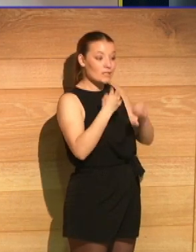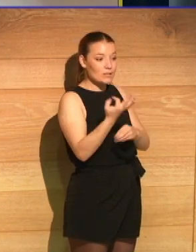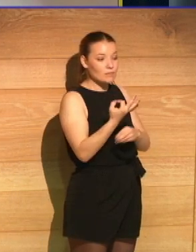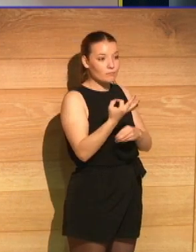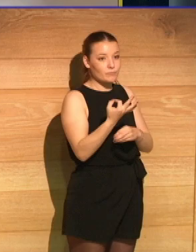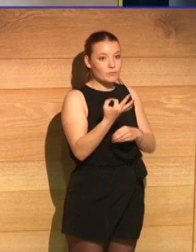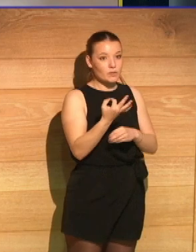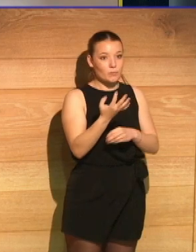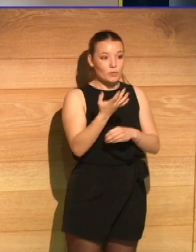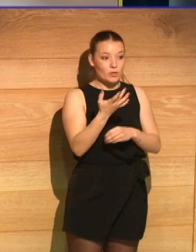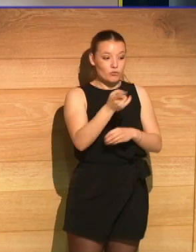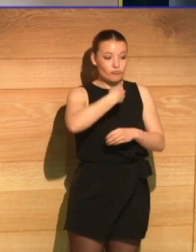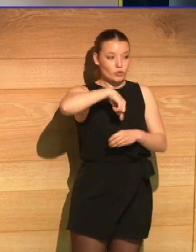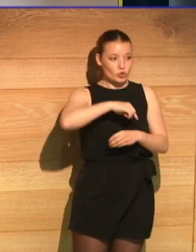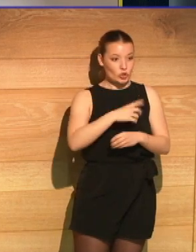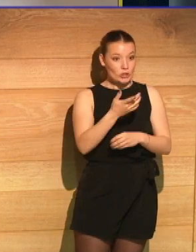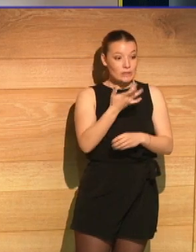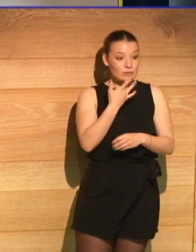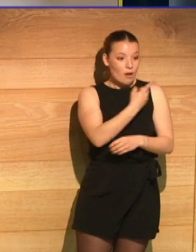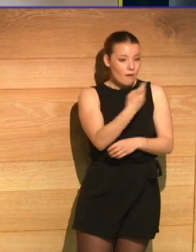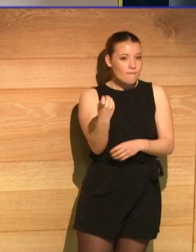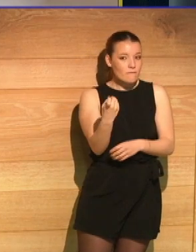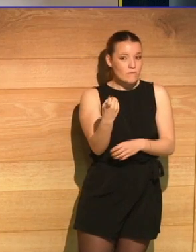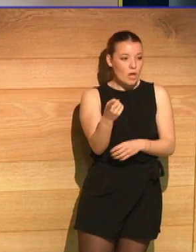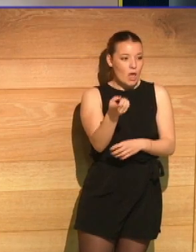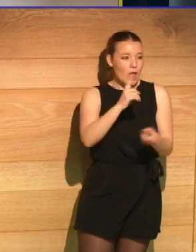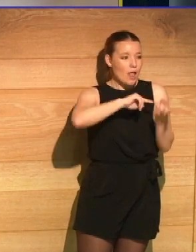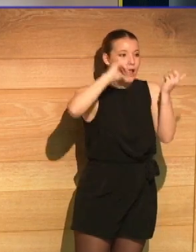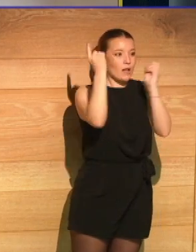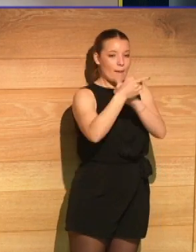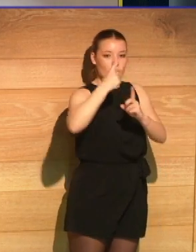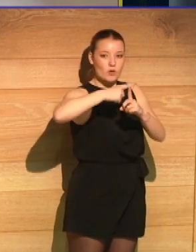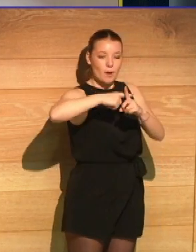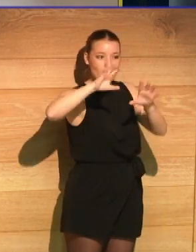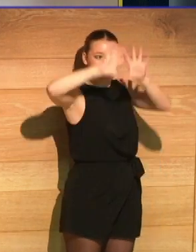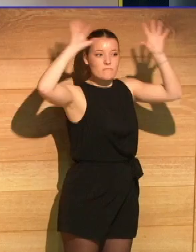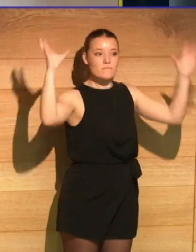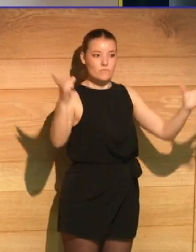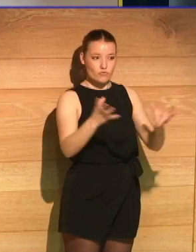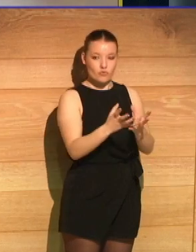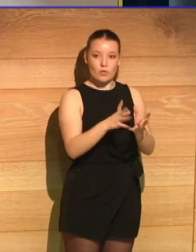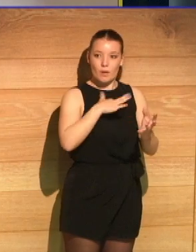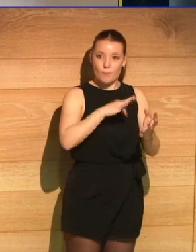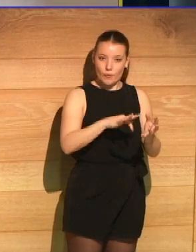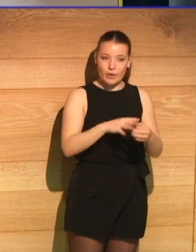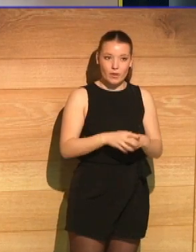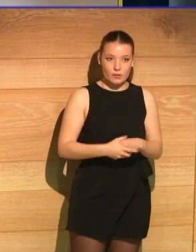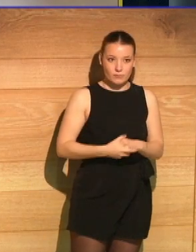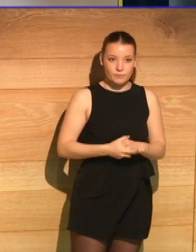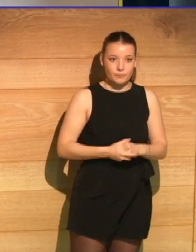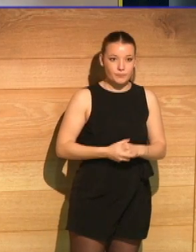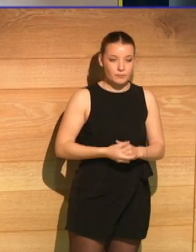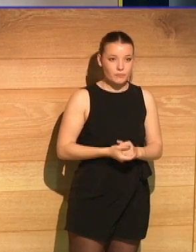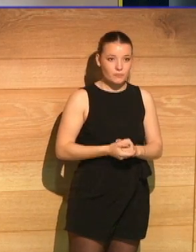cuando es necesario podemos realizar cambios a una escala planetaria de una